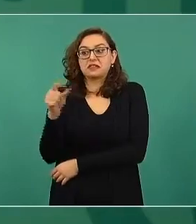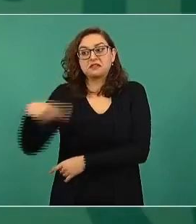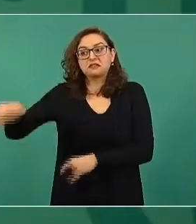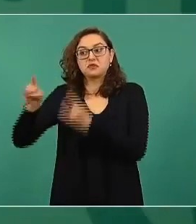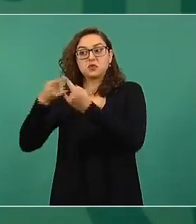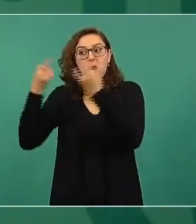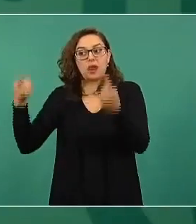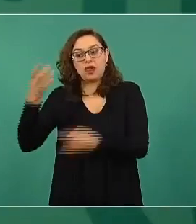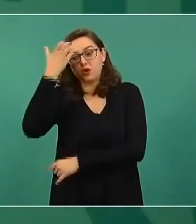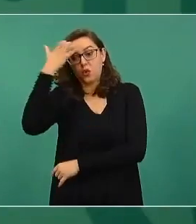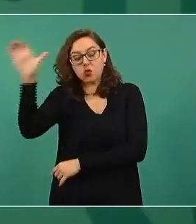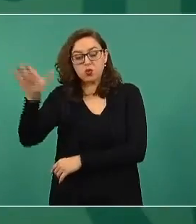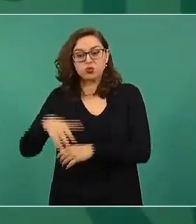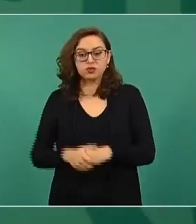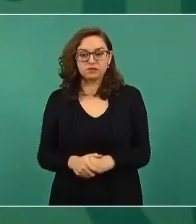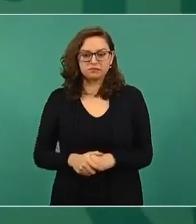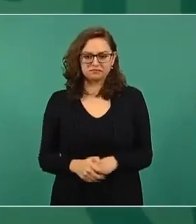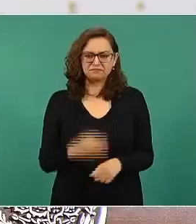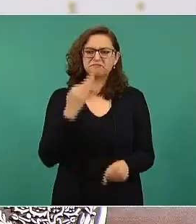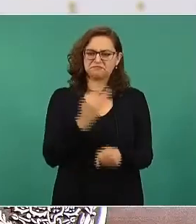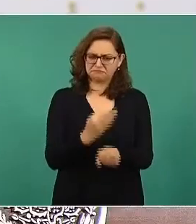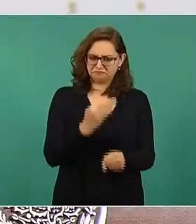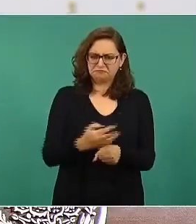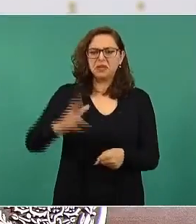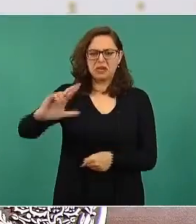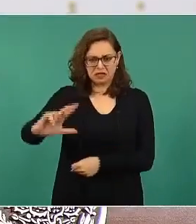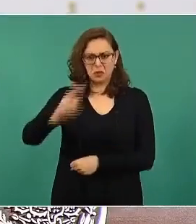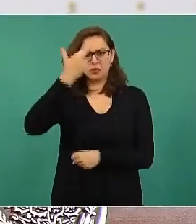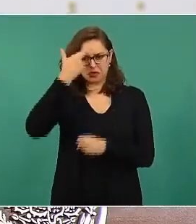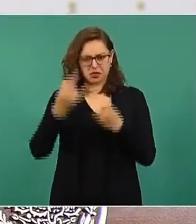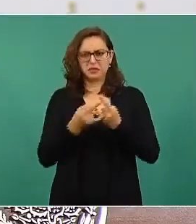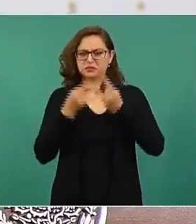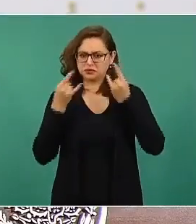Entonces, no está de más de recordar eso.